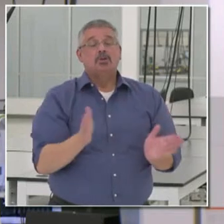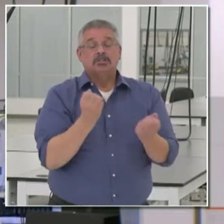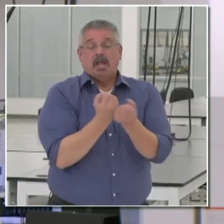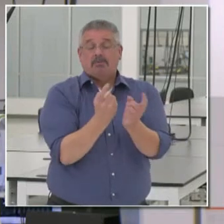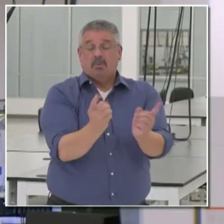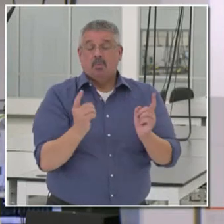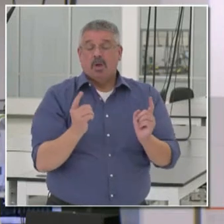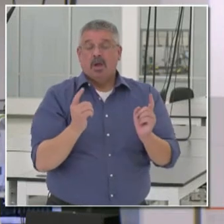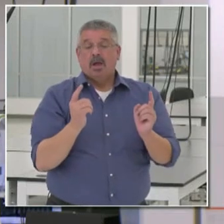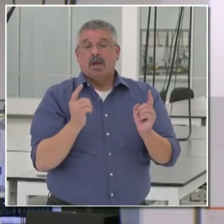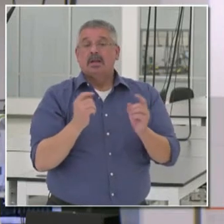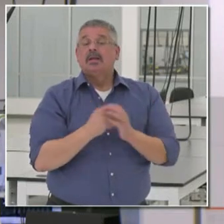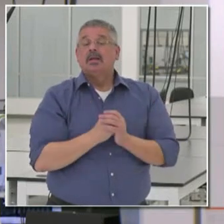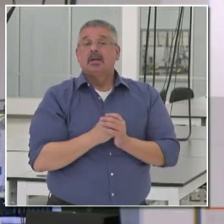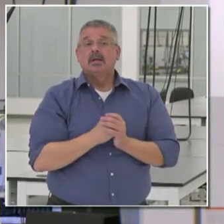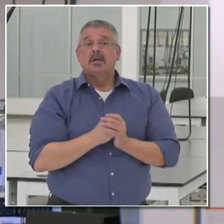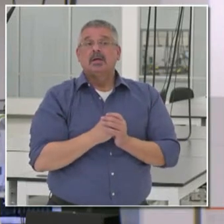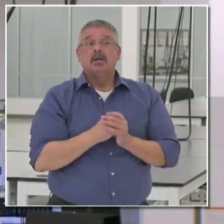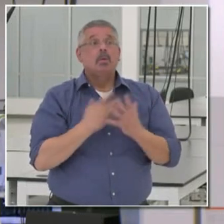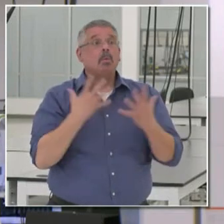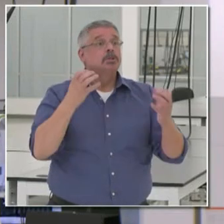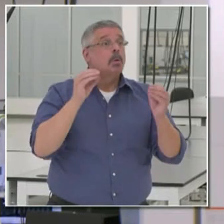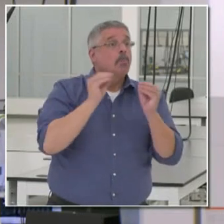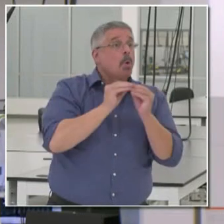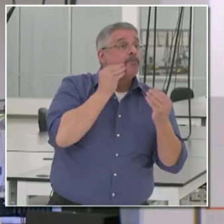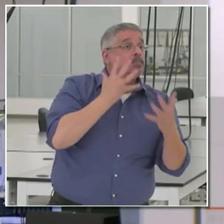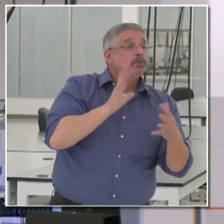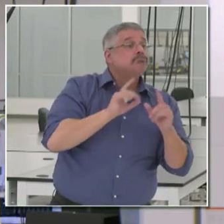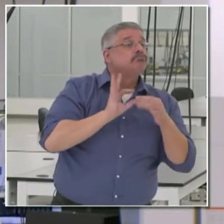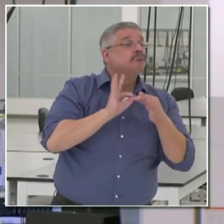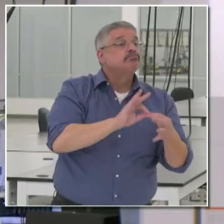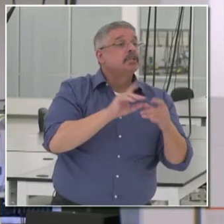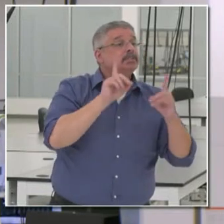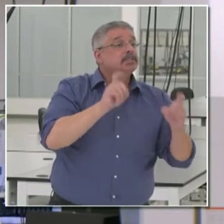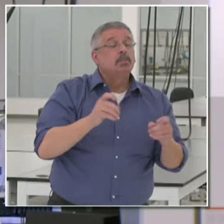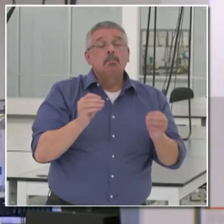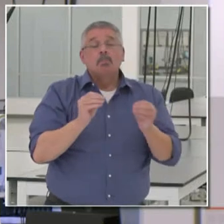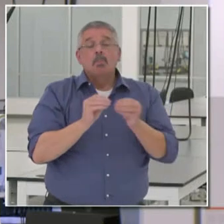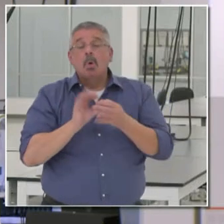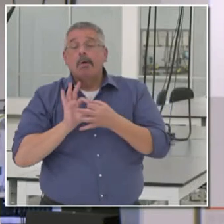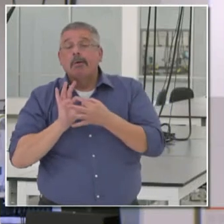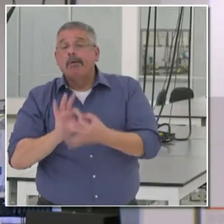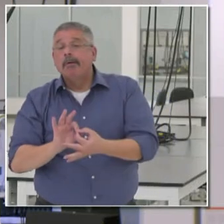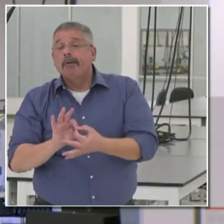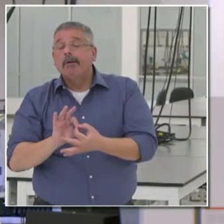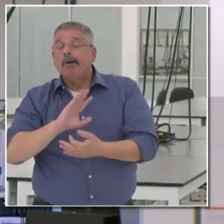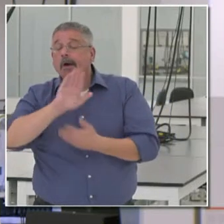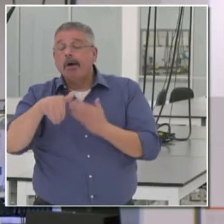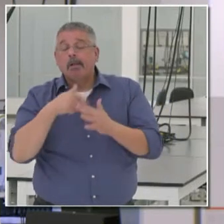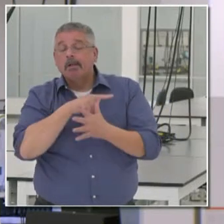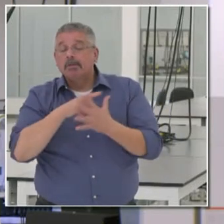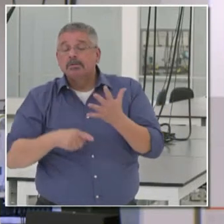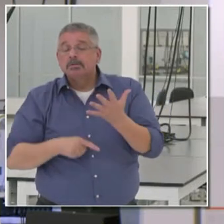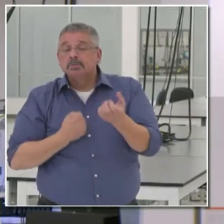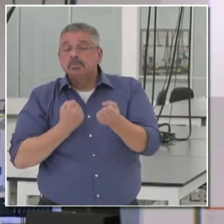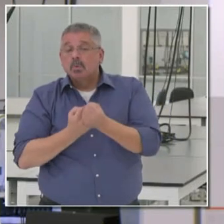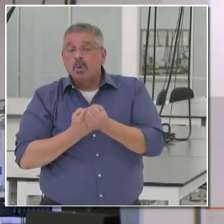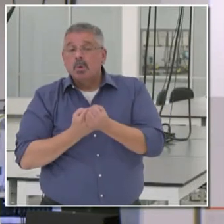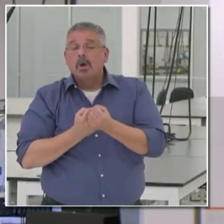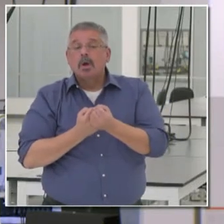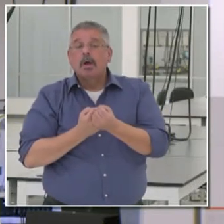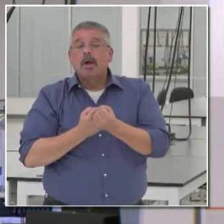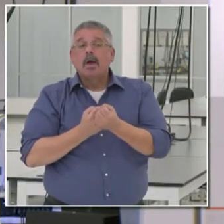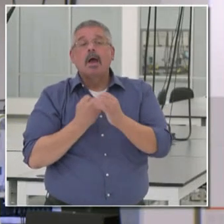gira pero les aliento a todos a que busquen más información en cuanto a pruebas diagnósticas en los que quieran saber más acerca de todo el